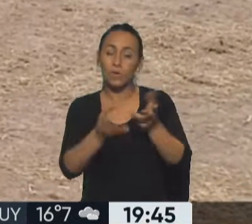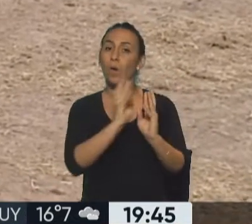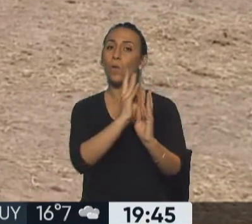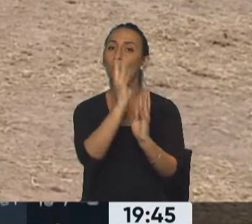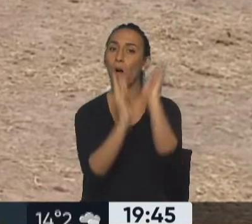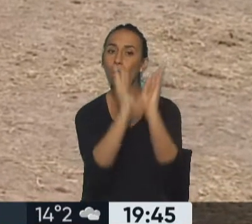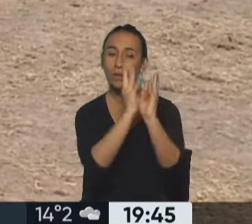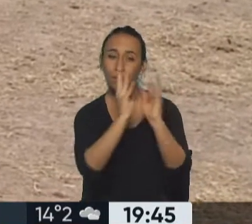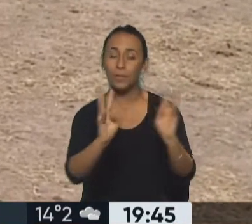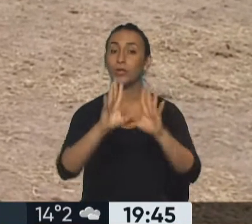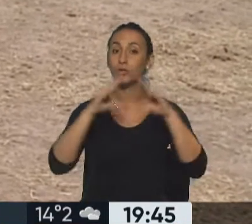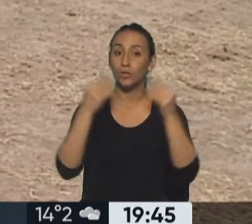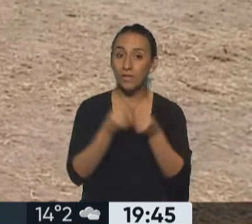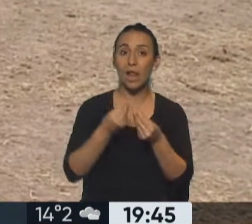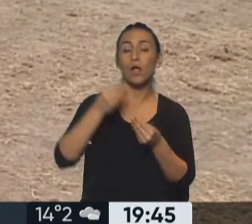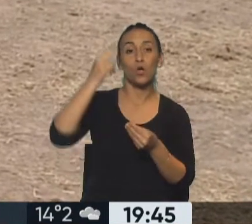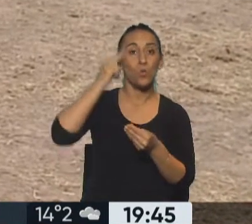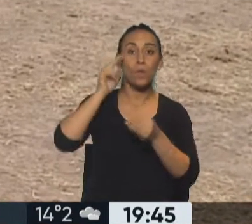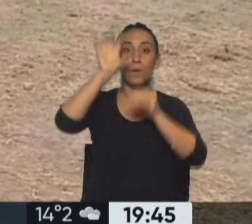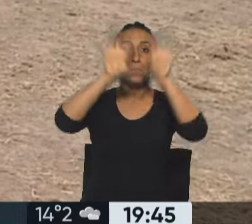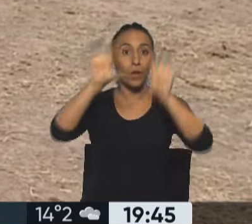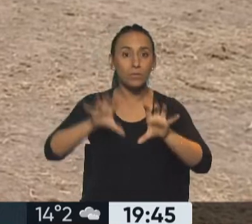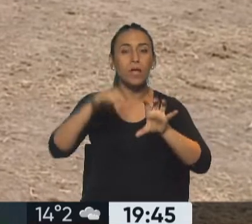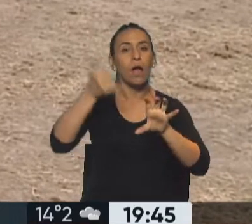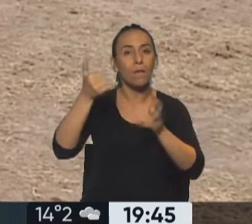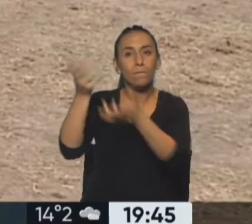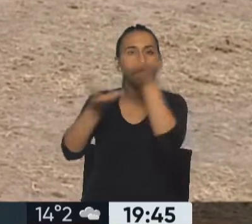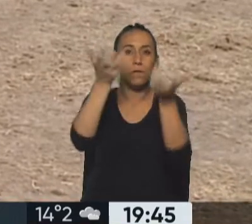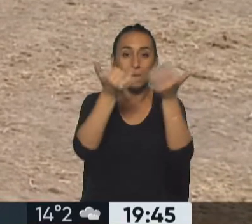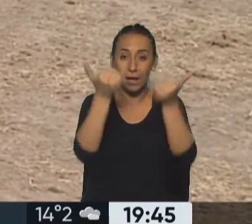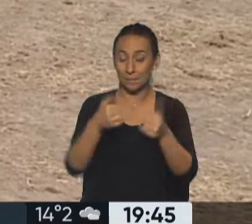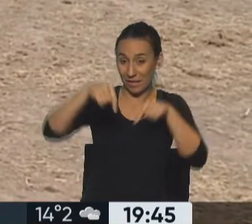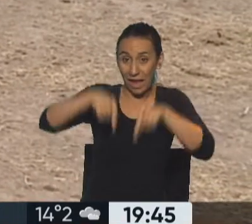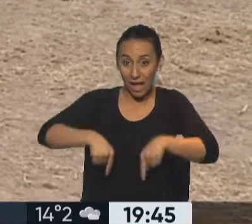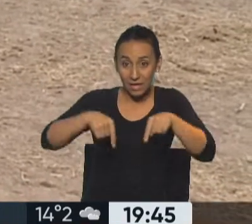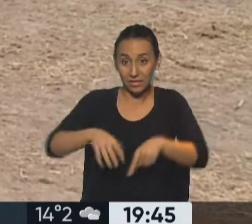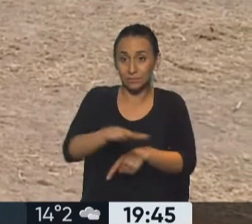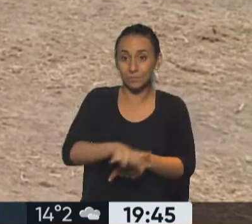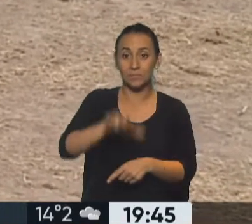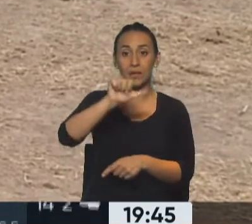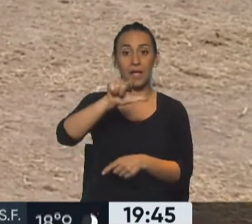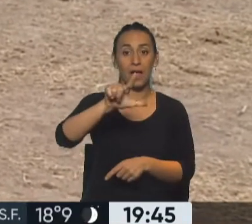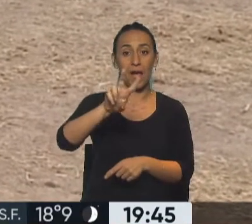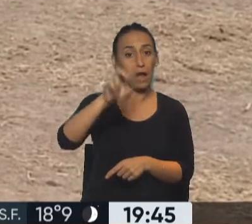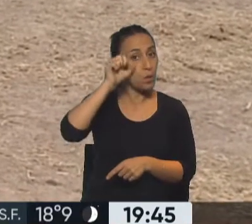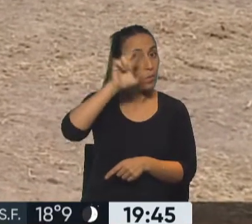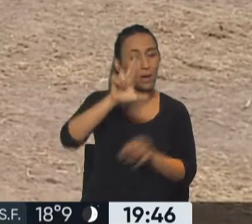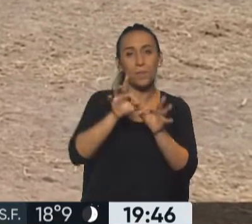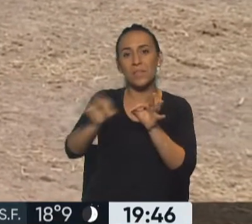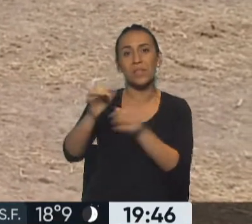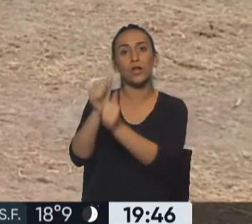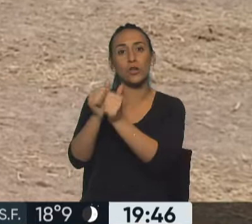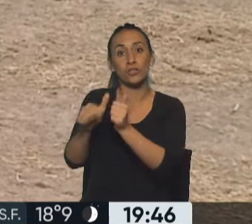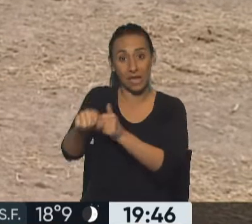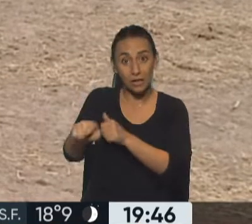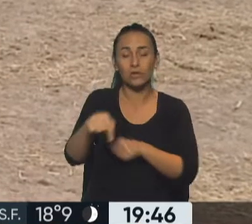9 provincias de nuestro país, y aquí particularmente en la zona de Alvear, muy cerca de Rosario, hemos vivido un panorama muy